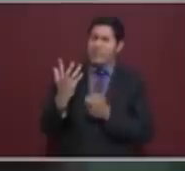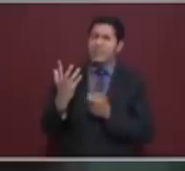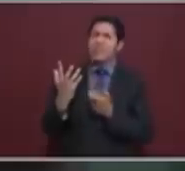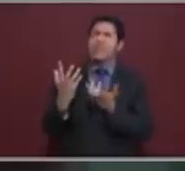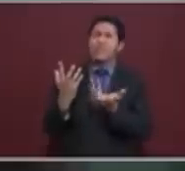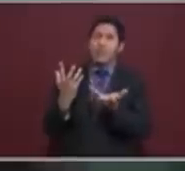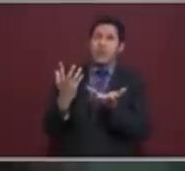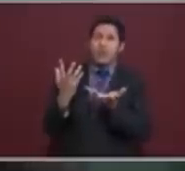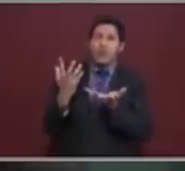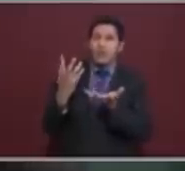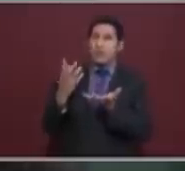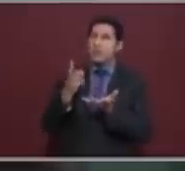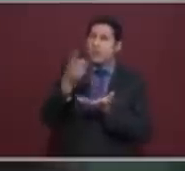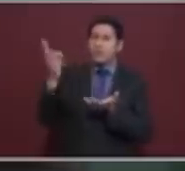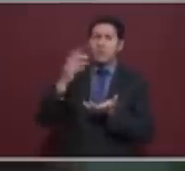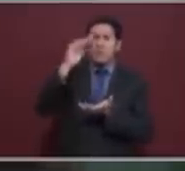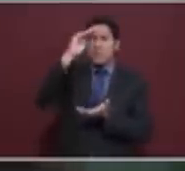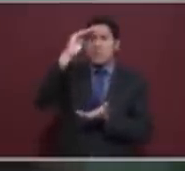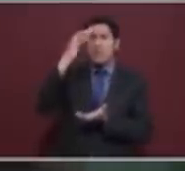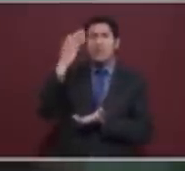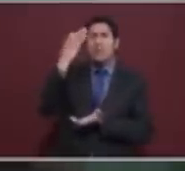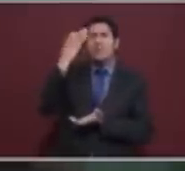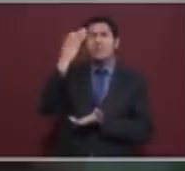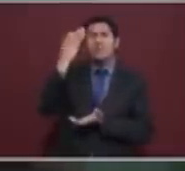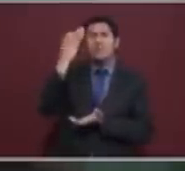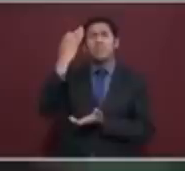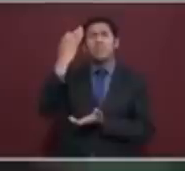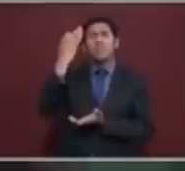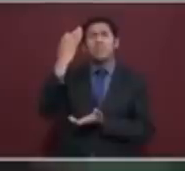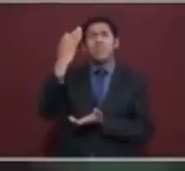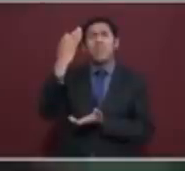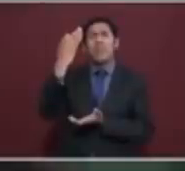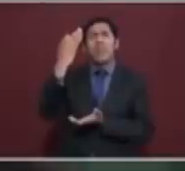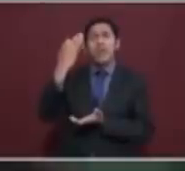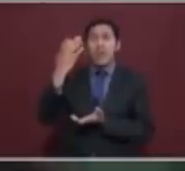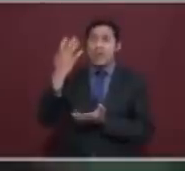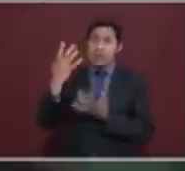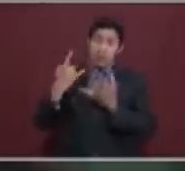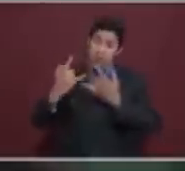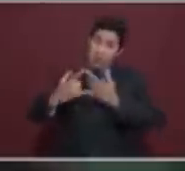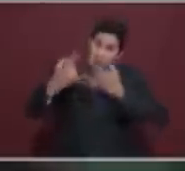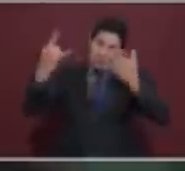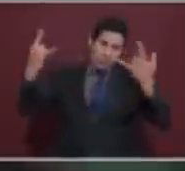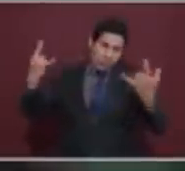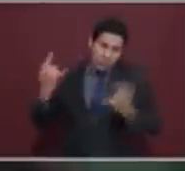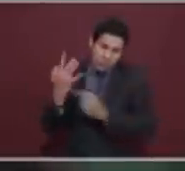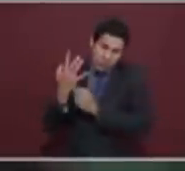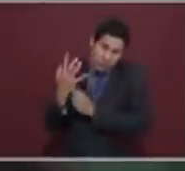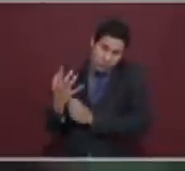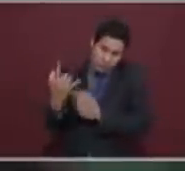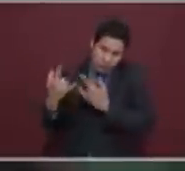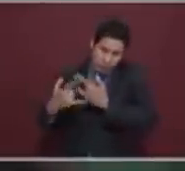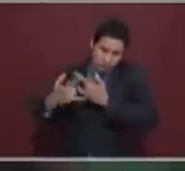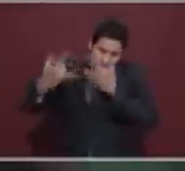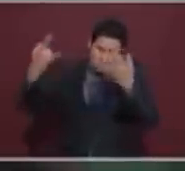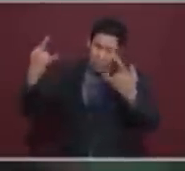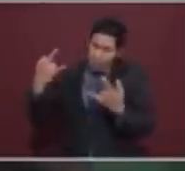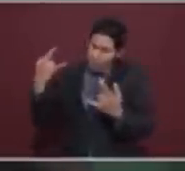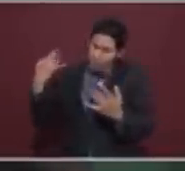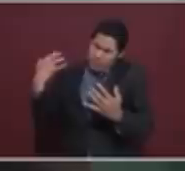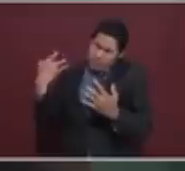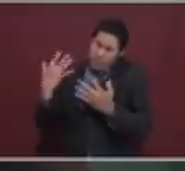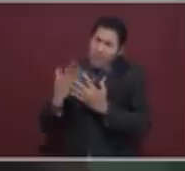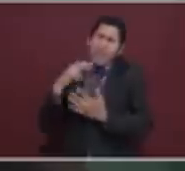las cuentas cuento la historia este así